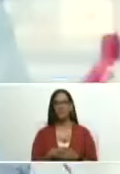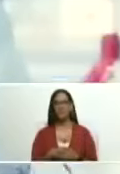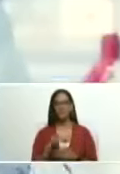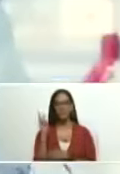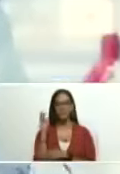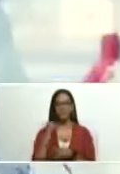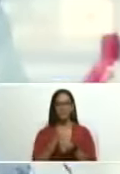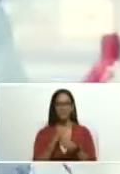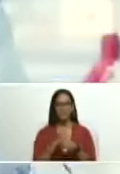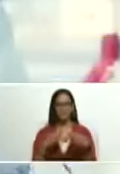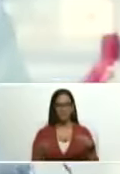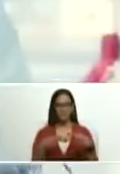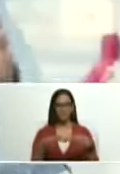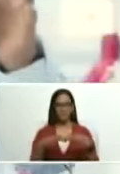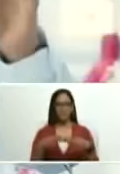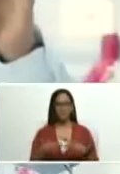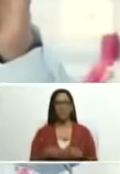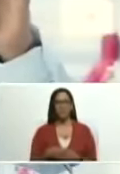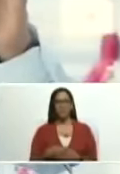Viernes de obras públicas.